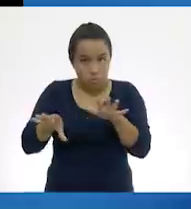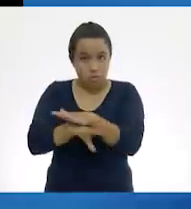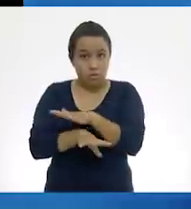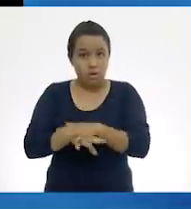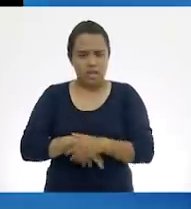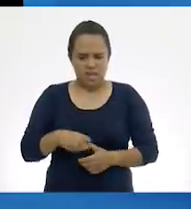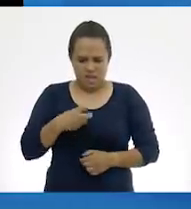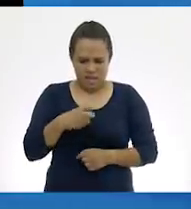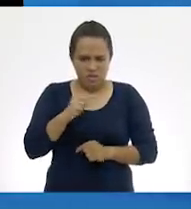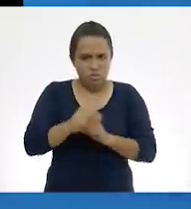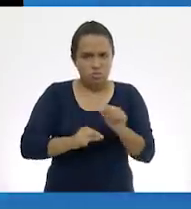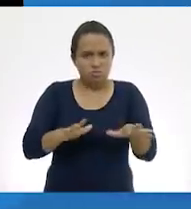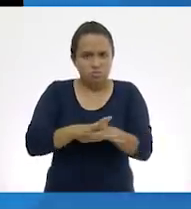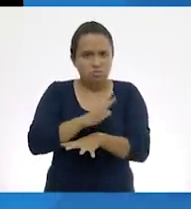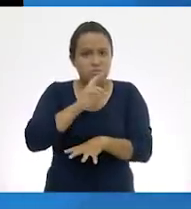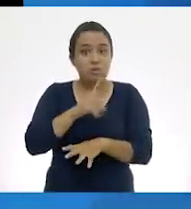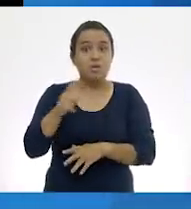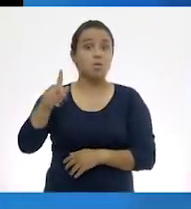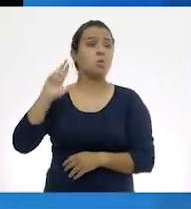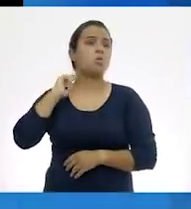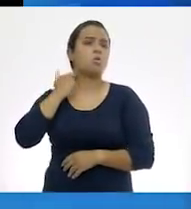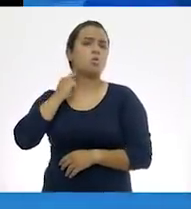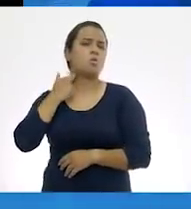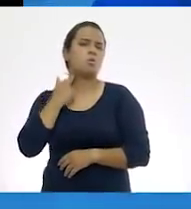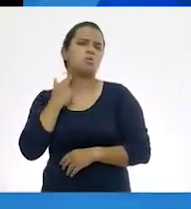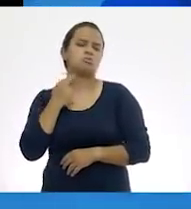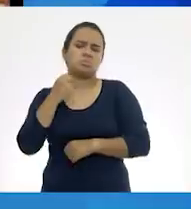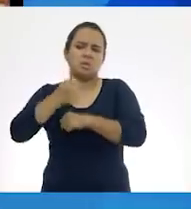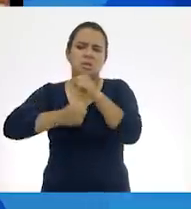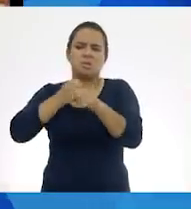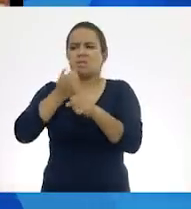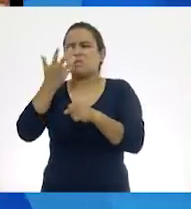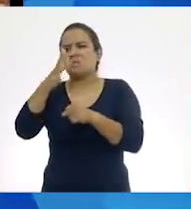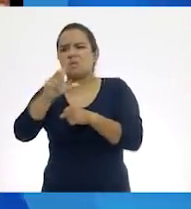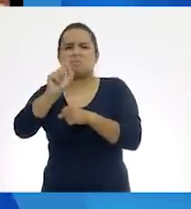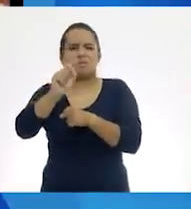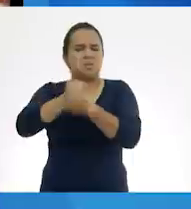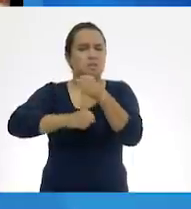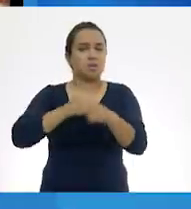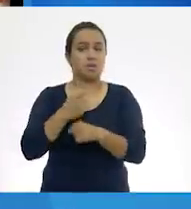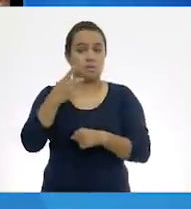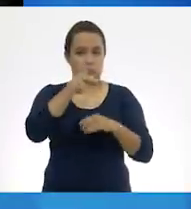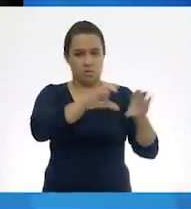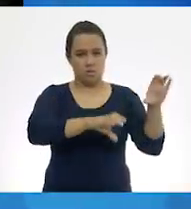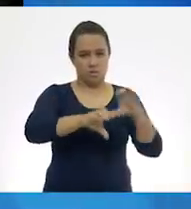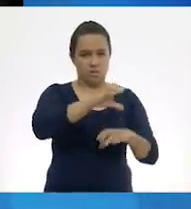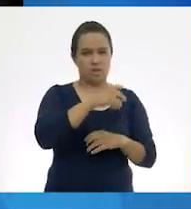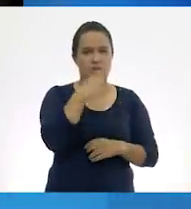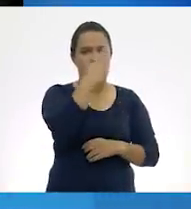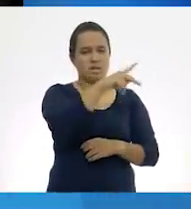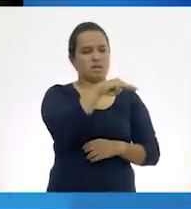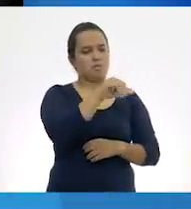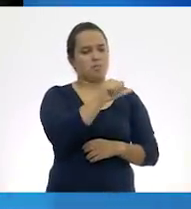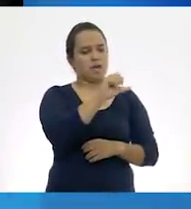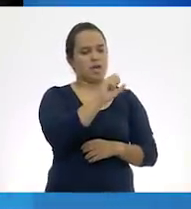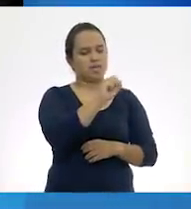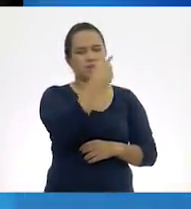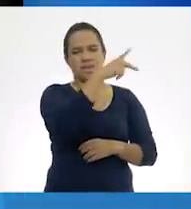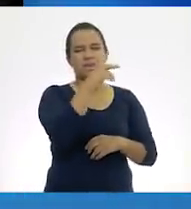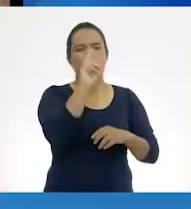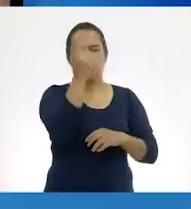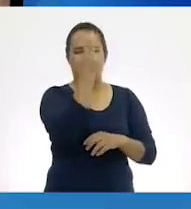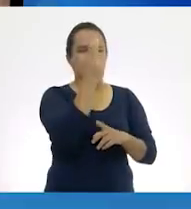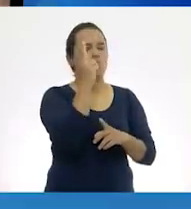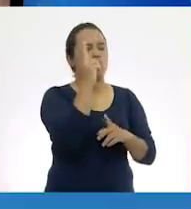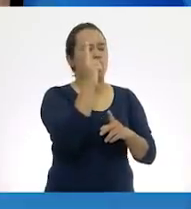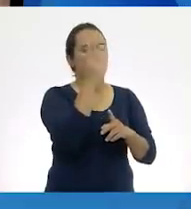Perfeccionar esto a un robot le podría llevar tan solo algunas décadas. Científicos del Instituto Tecnológico de Massachusetts, en Estados